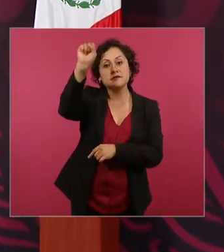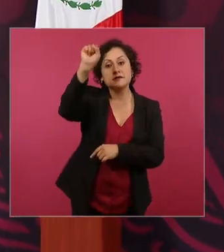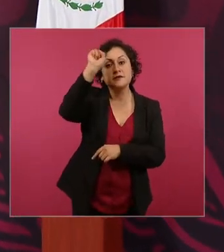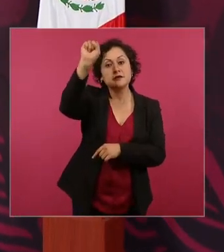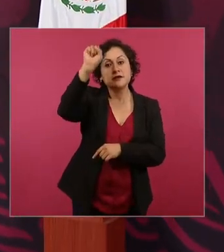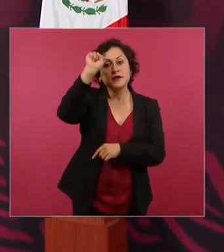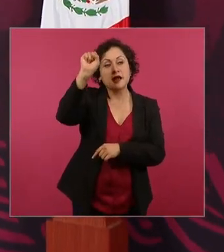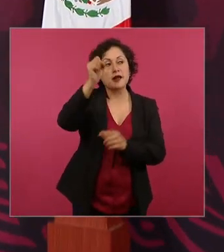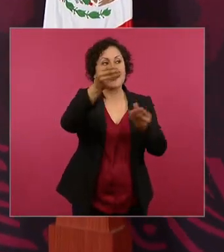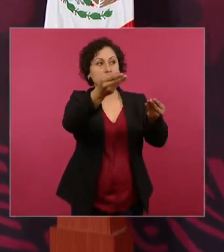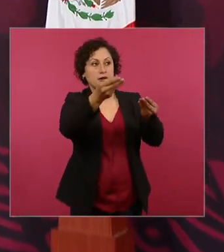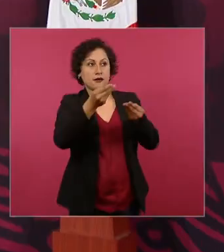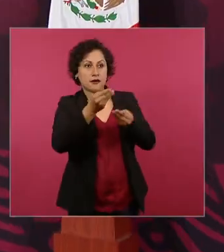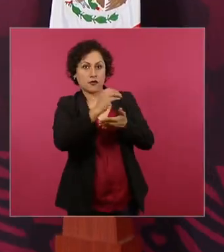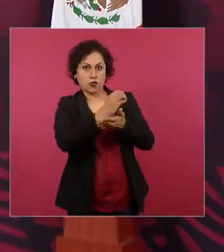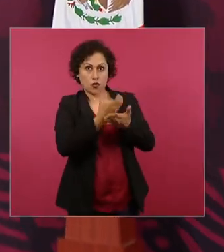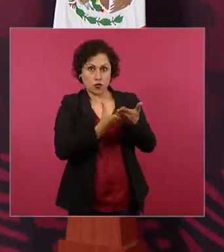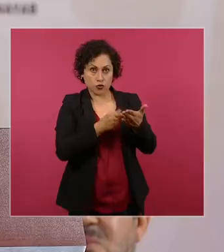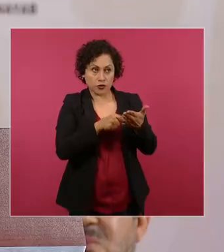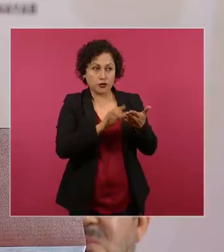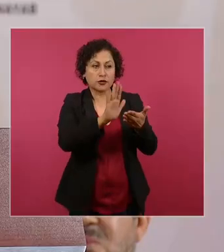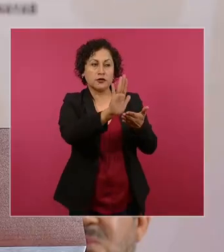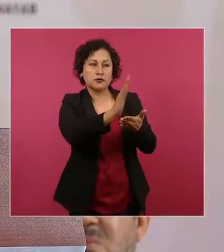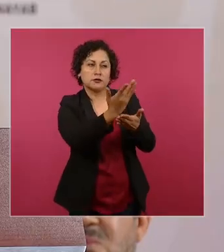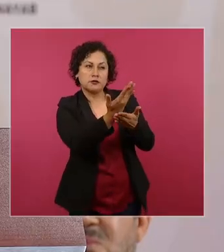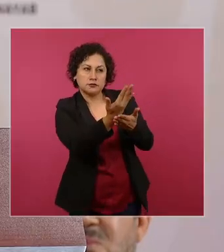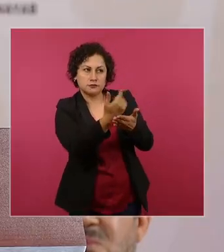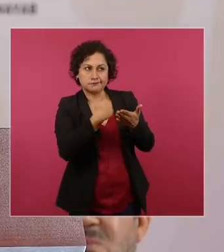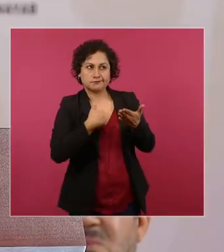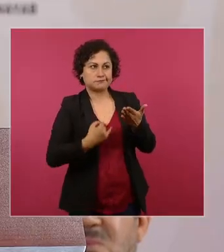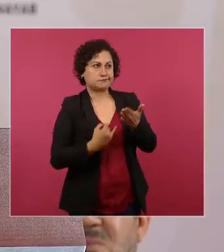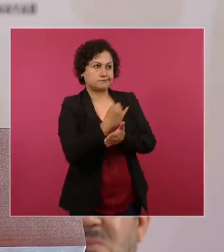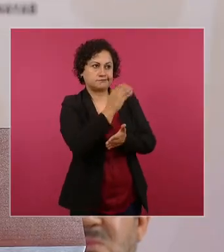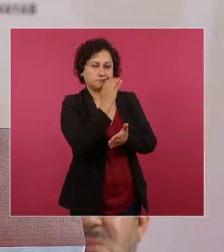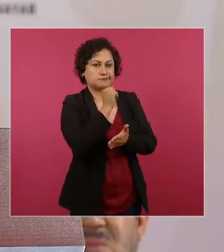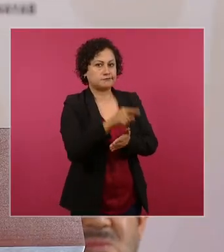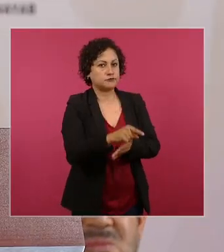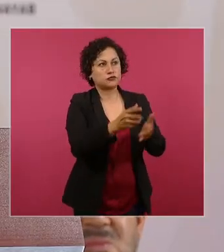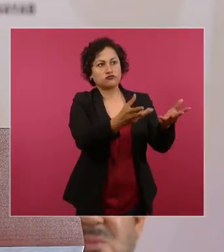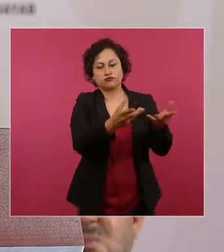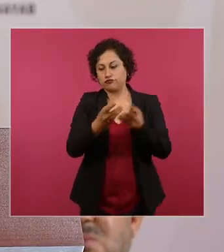colectivos, tiene que consultarse a los trabajadores.